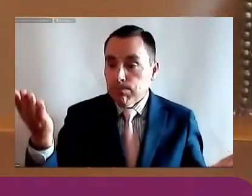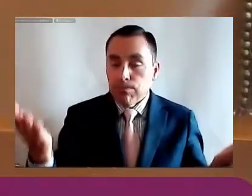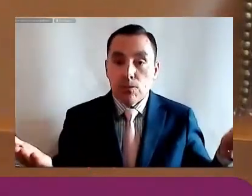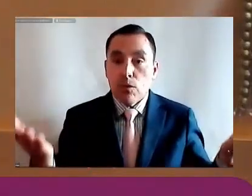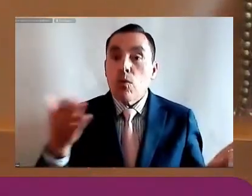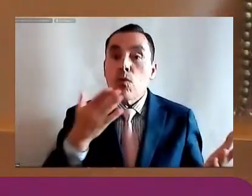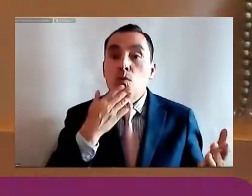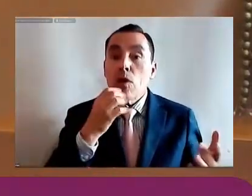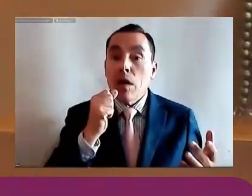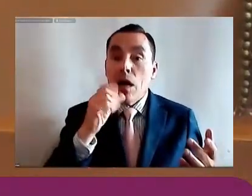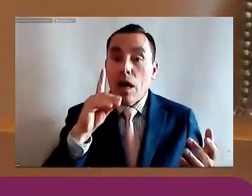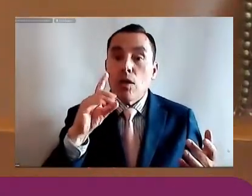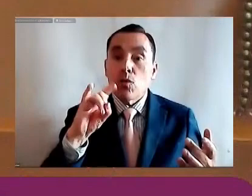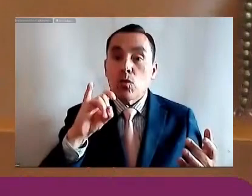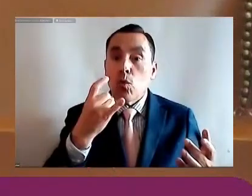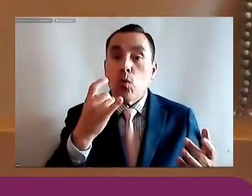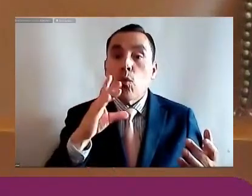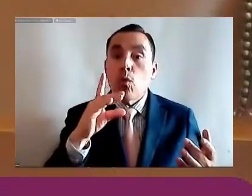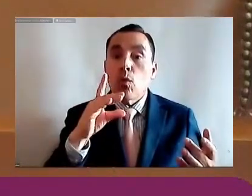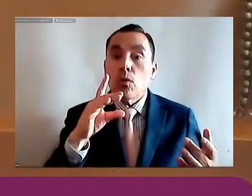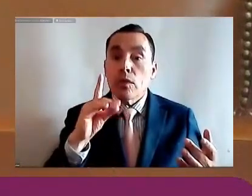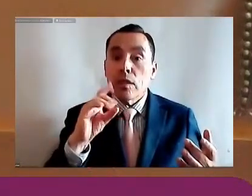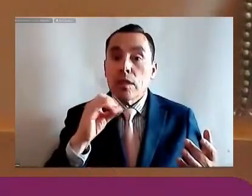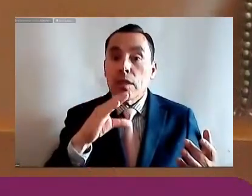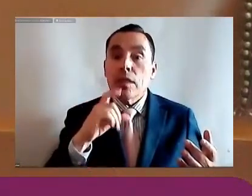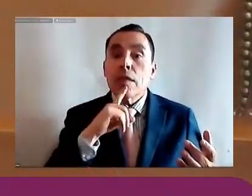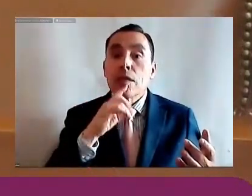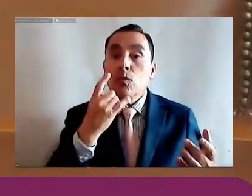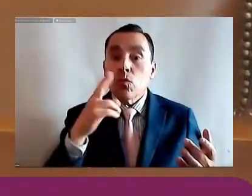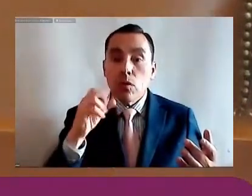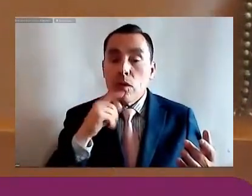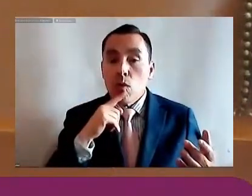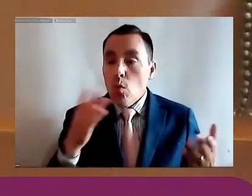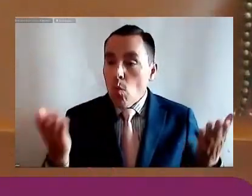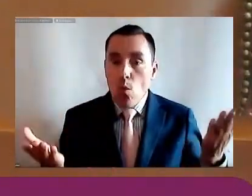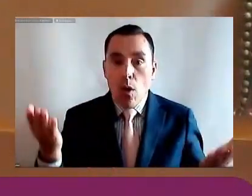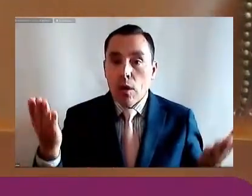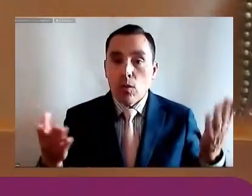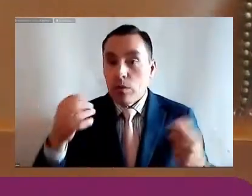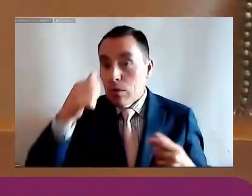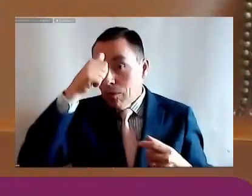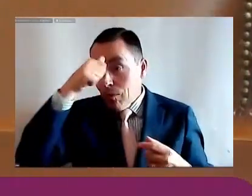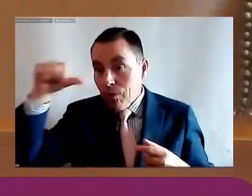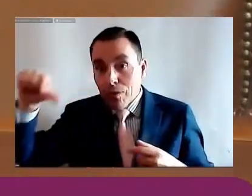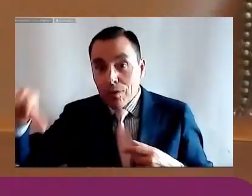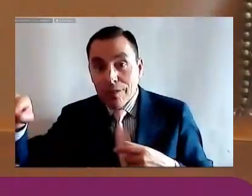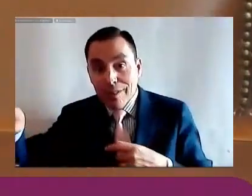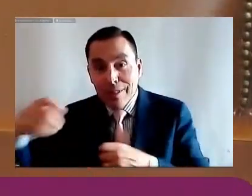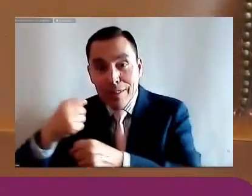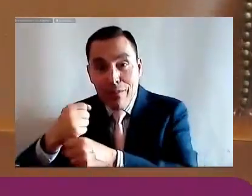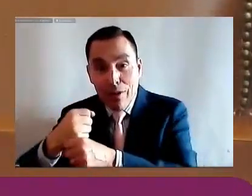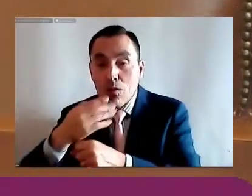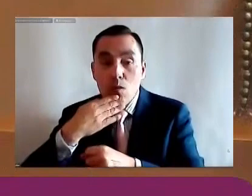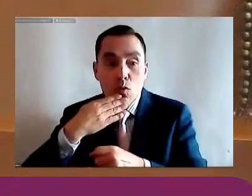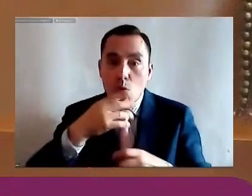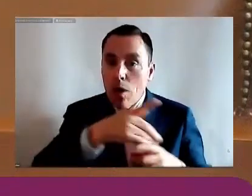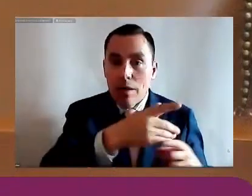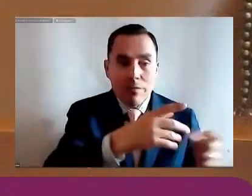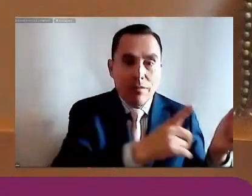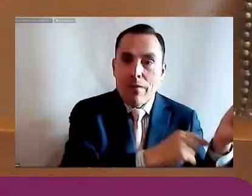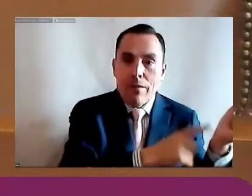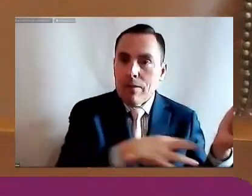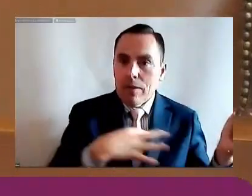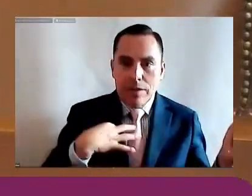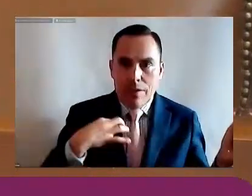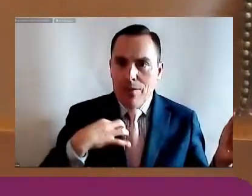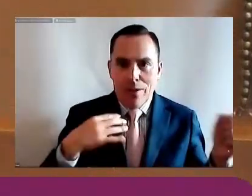grado de discrecionalidad en relación, por ejemplo, al derecho penal o a otras áreas, también del mismo derecho civil, ¿no?